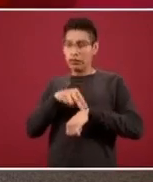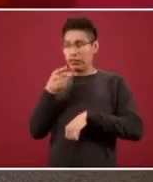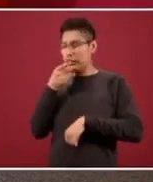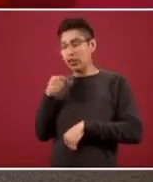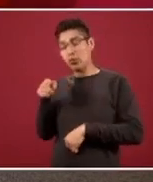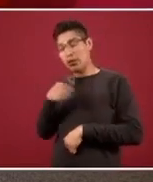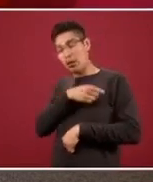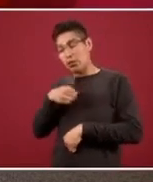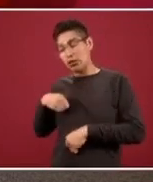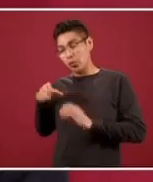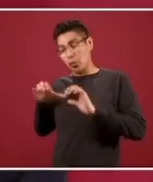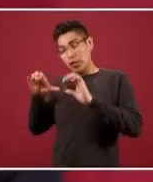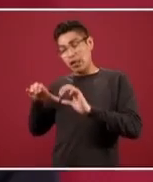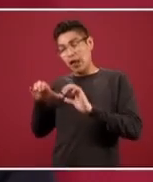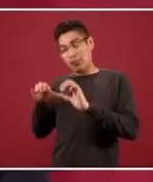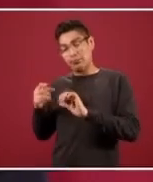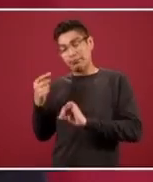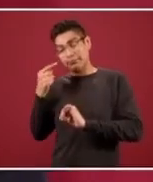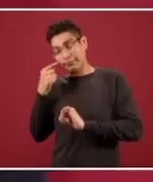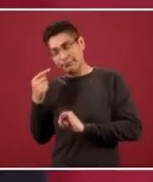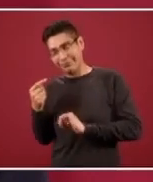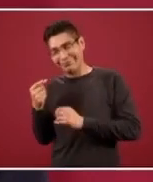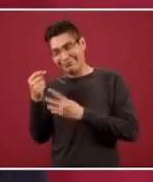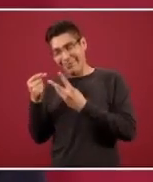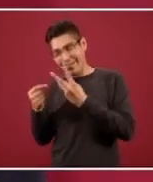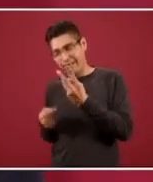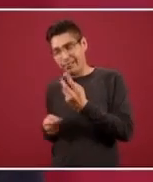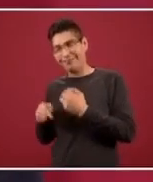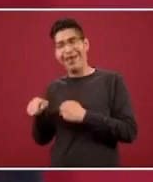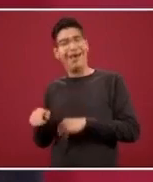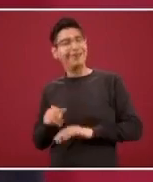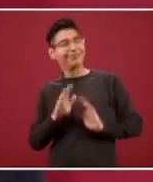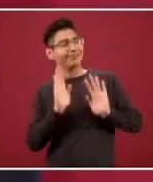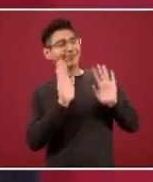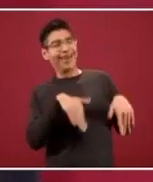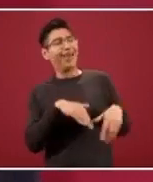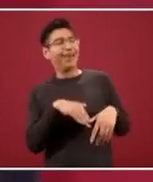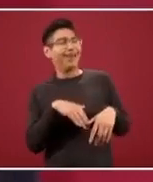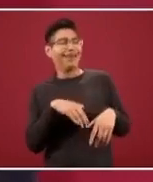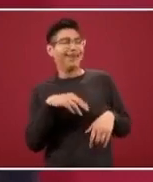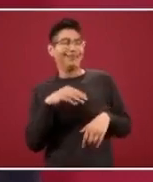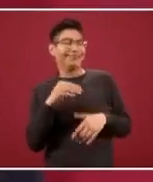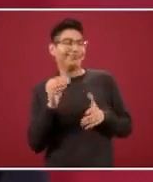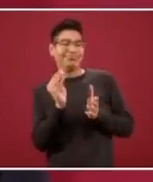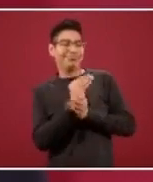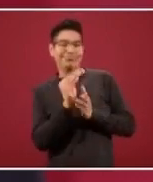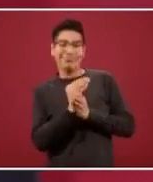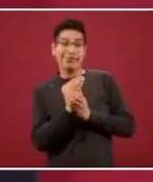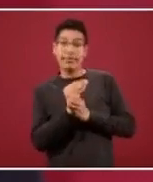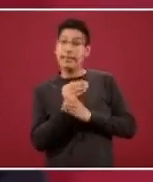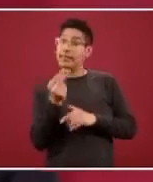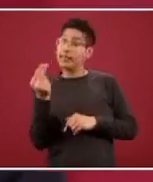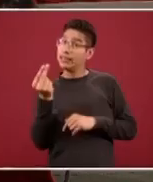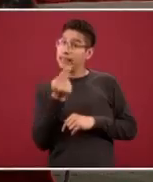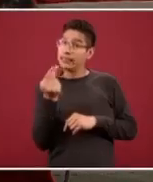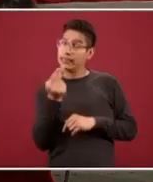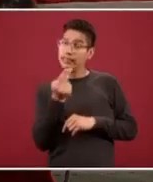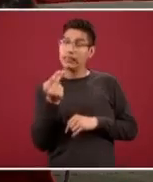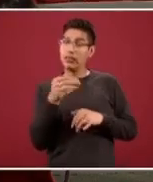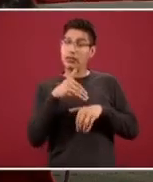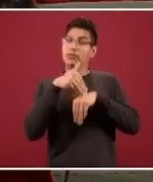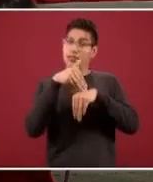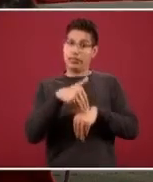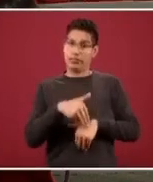es continuar con el mensaje para que todos hagamos caso desde nuestras casas.